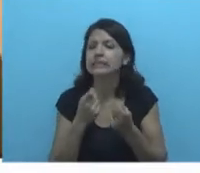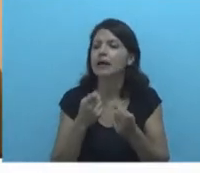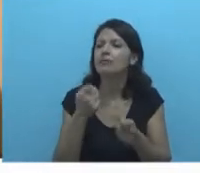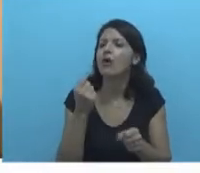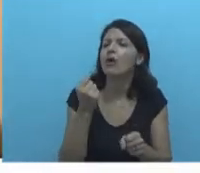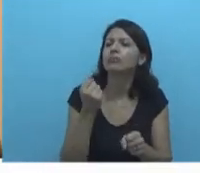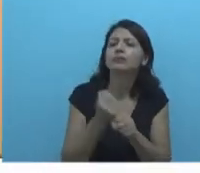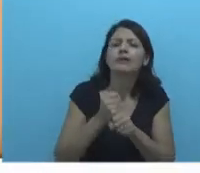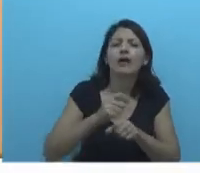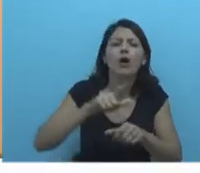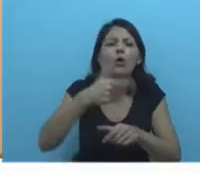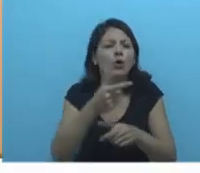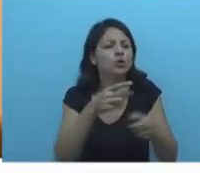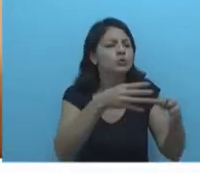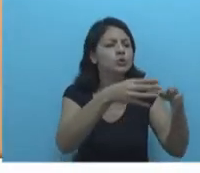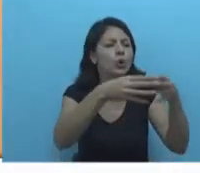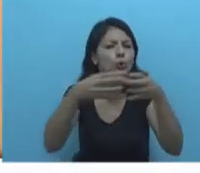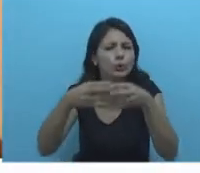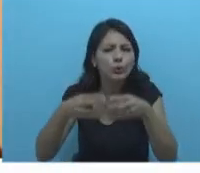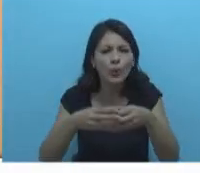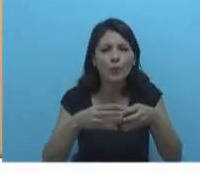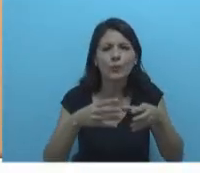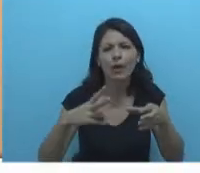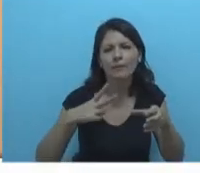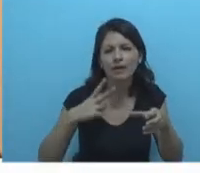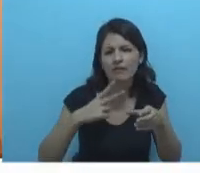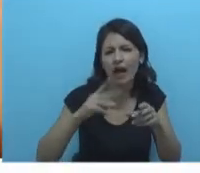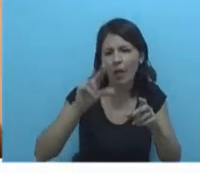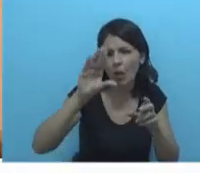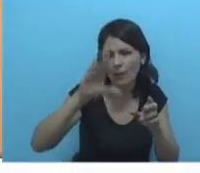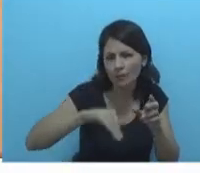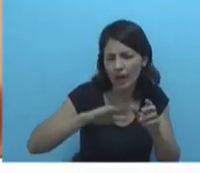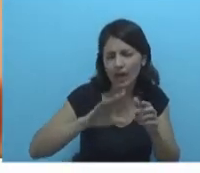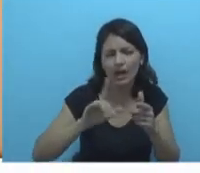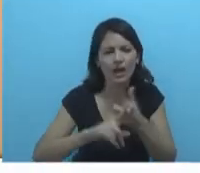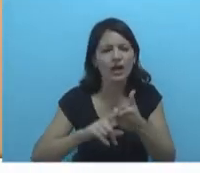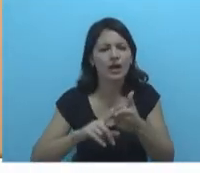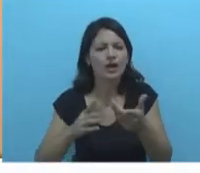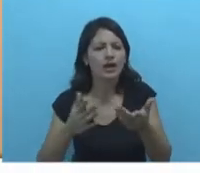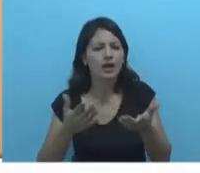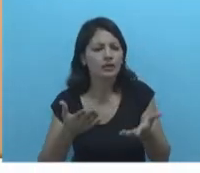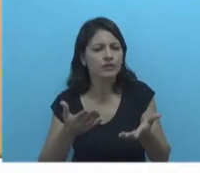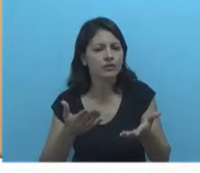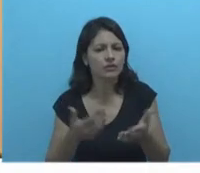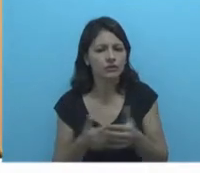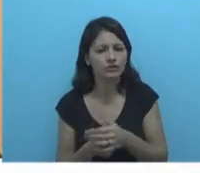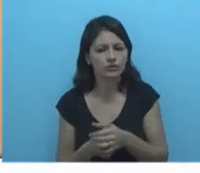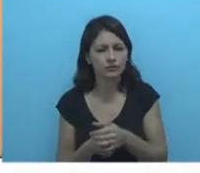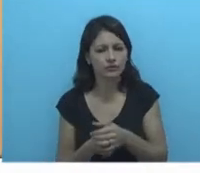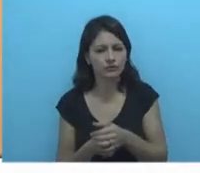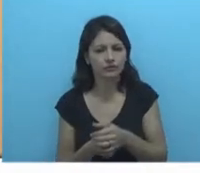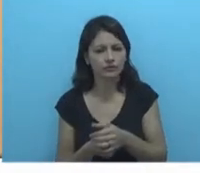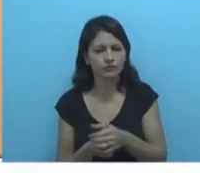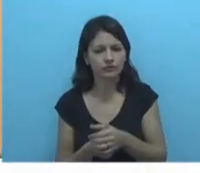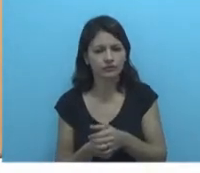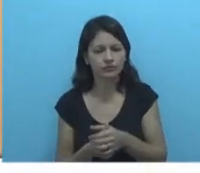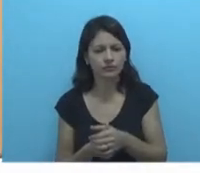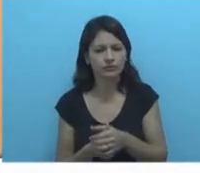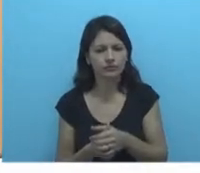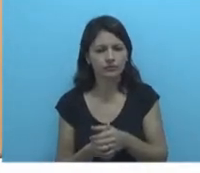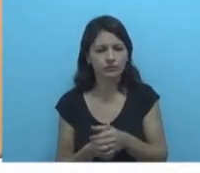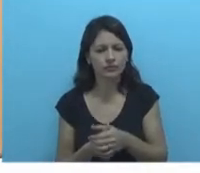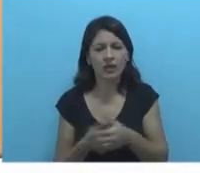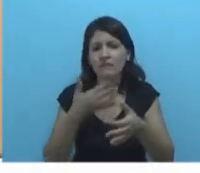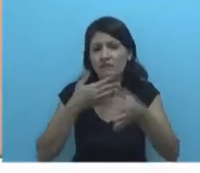de comercialización, acercar el producto dejando de lado algunas cuestiones de comercialización